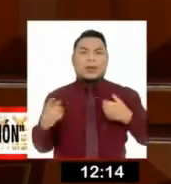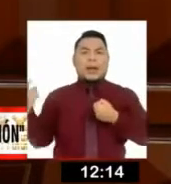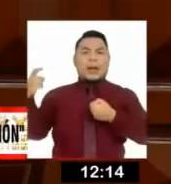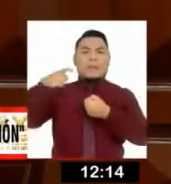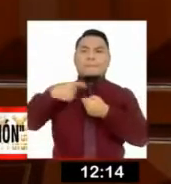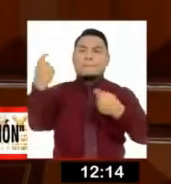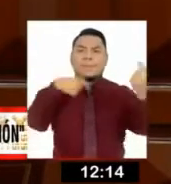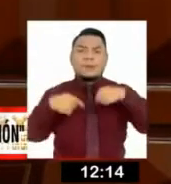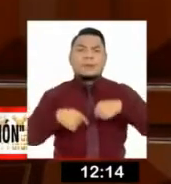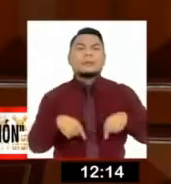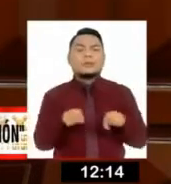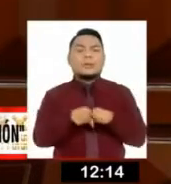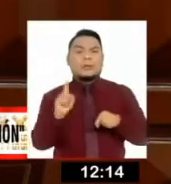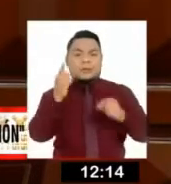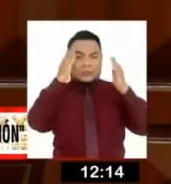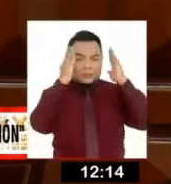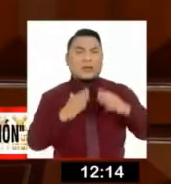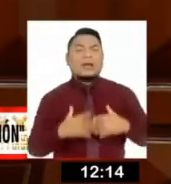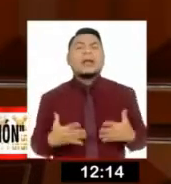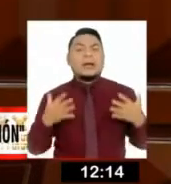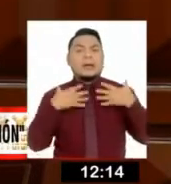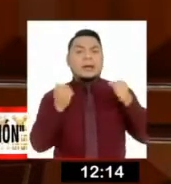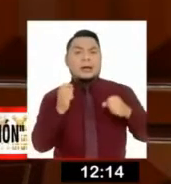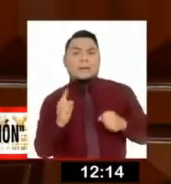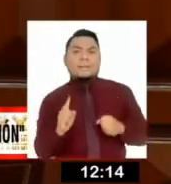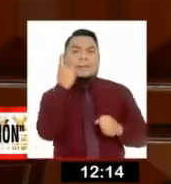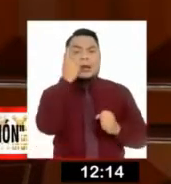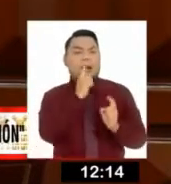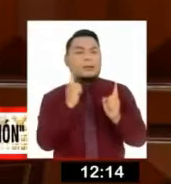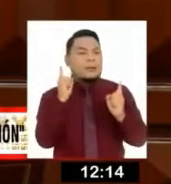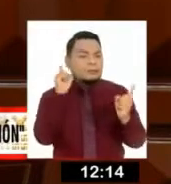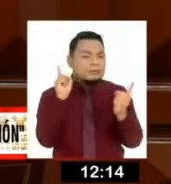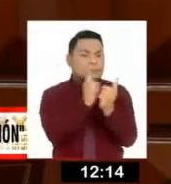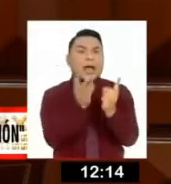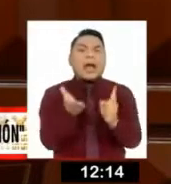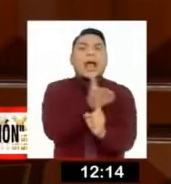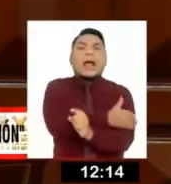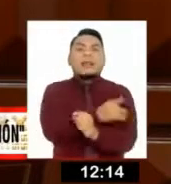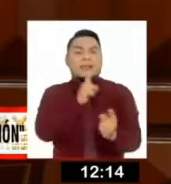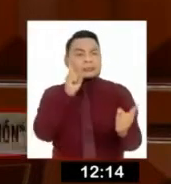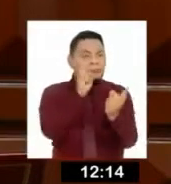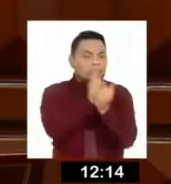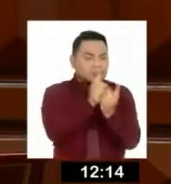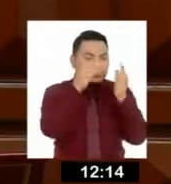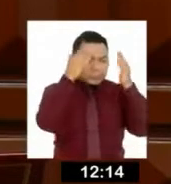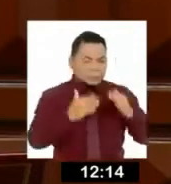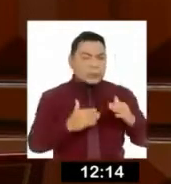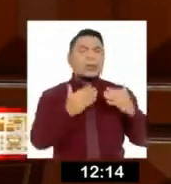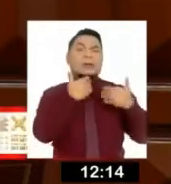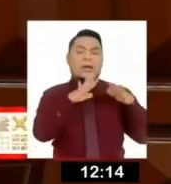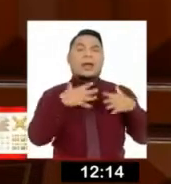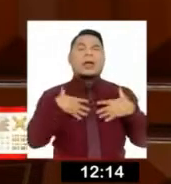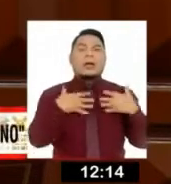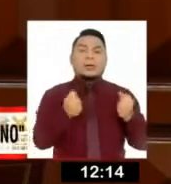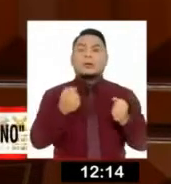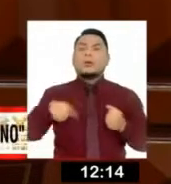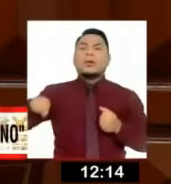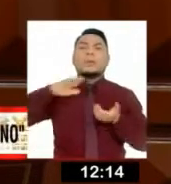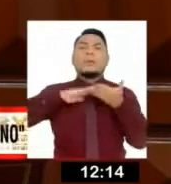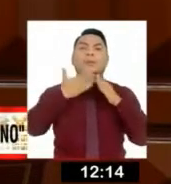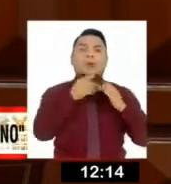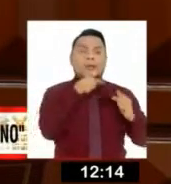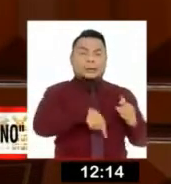Se priorizará la atención médica primaria para fortalecer la prevención y acercar la salud a la